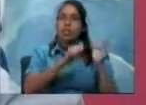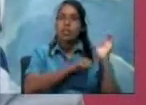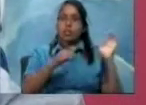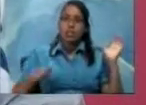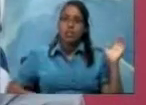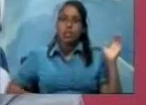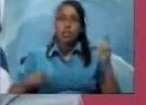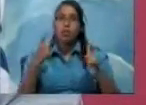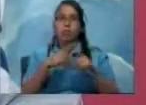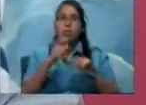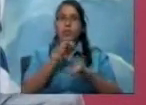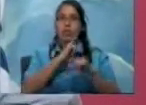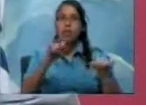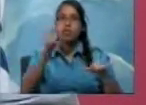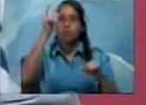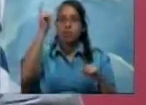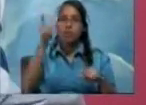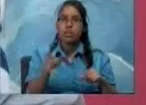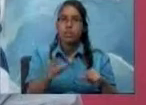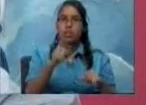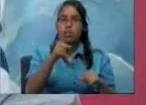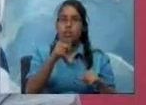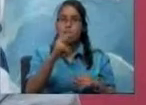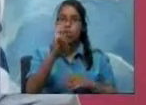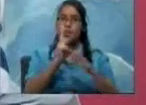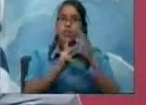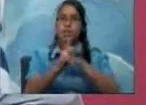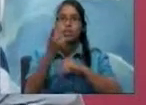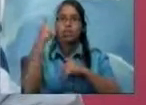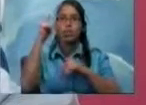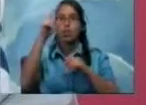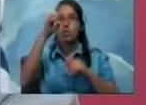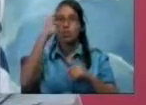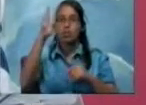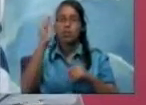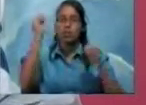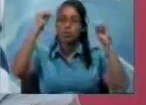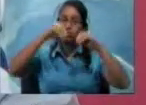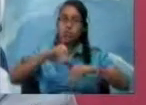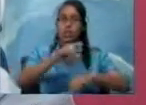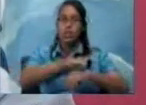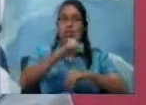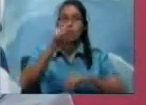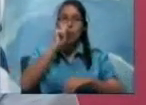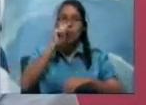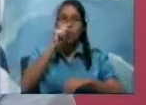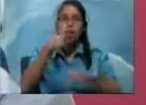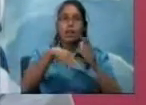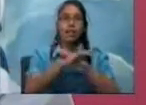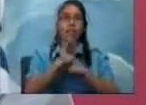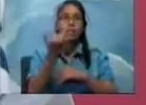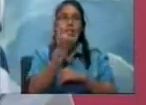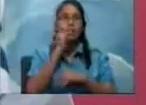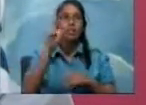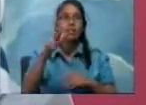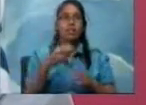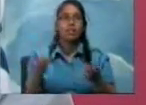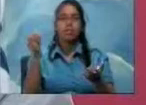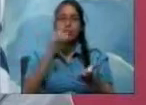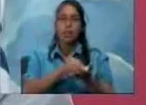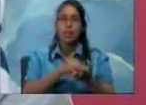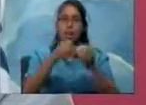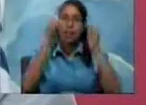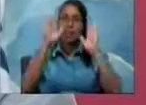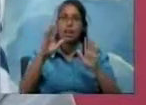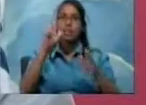ya eso había sido profetizado por el señor ya había sido establecido de que Pedro le iba a fallar tres veces de que le iba a negar